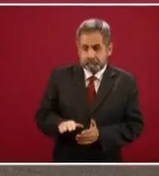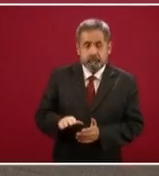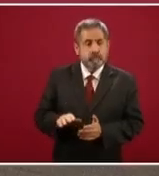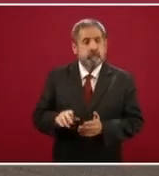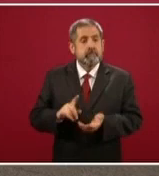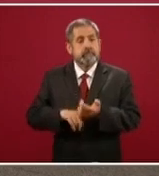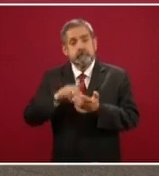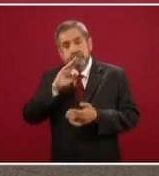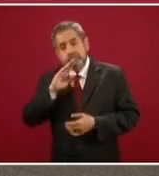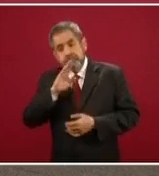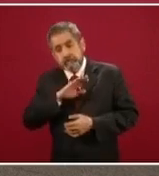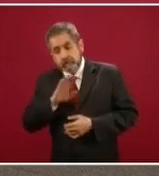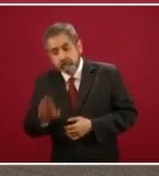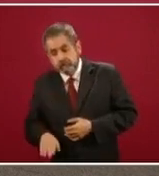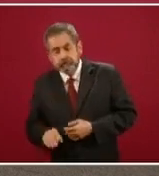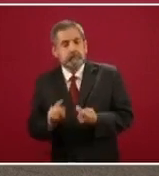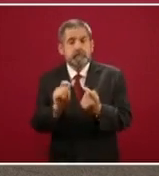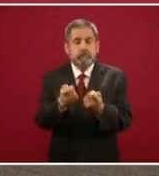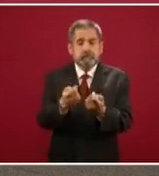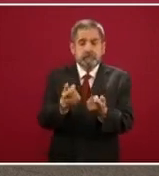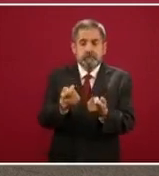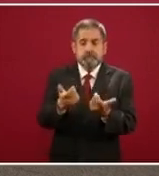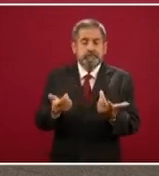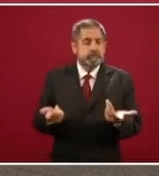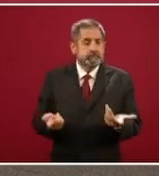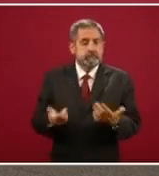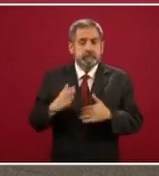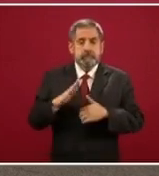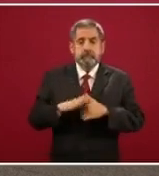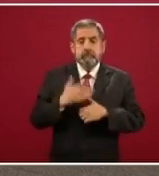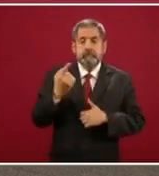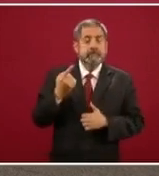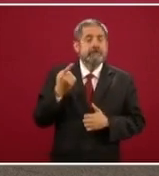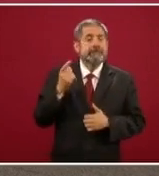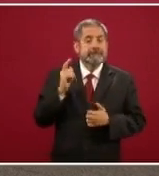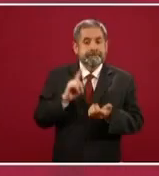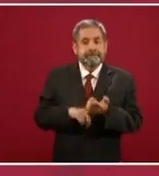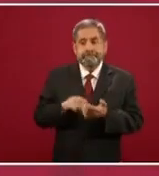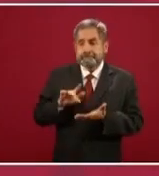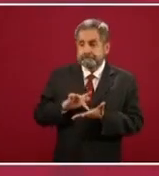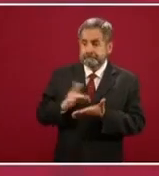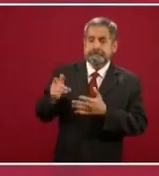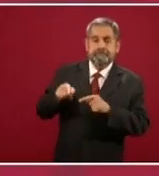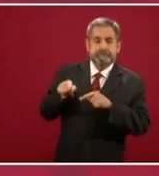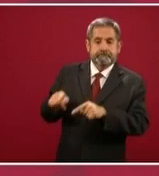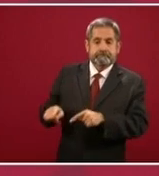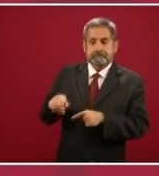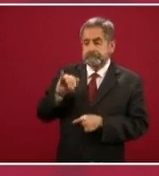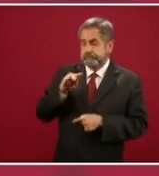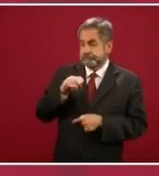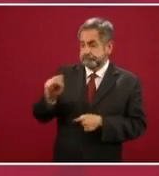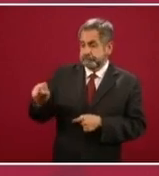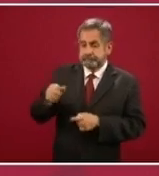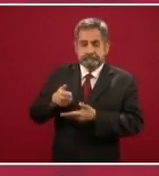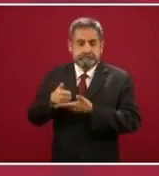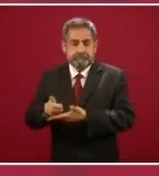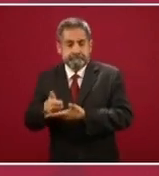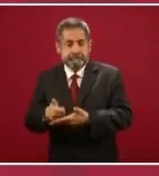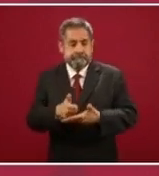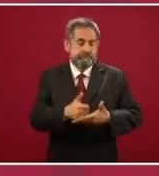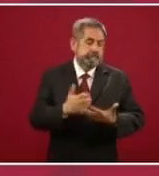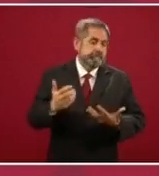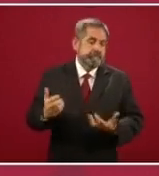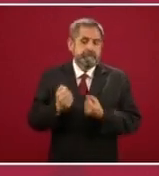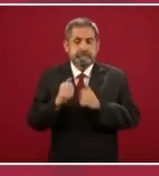bajo por los servicios que se dan en estos hospitales. No